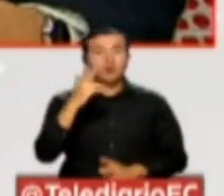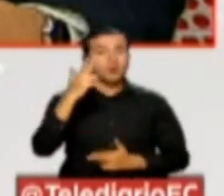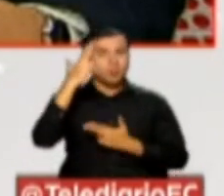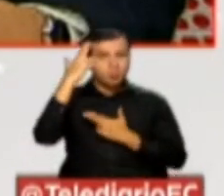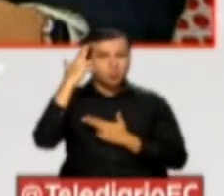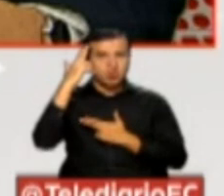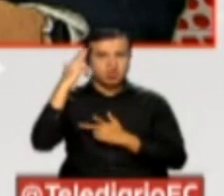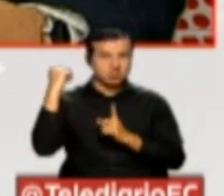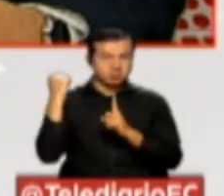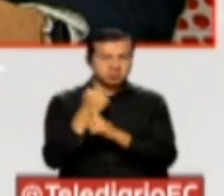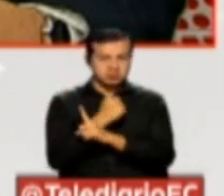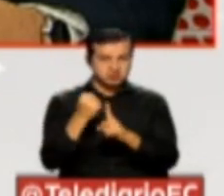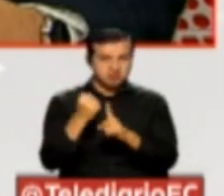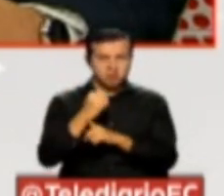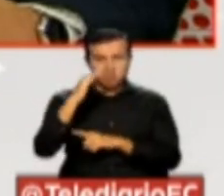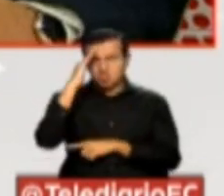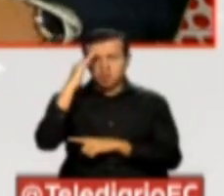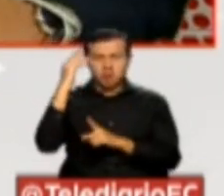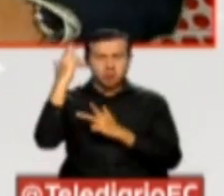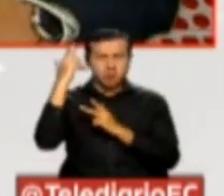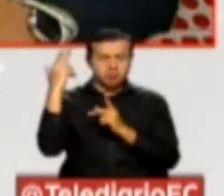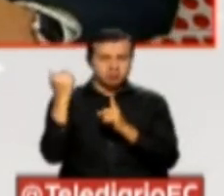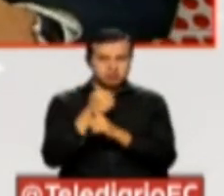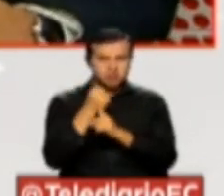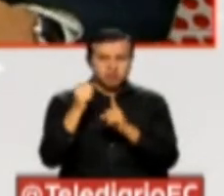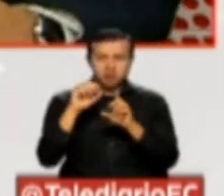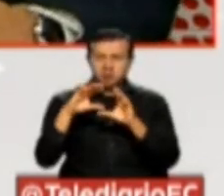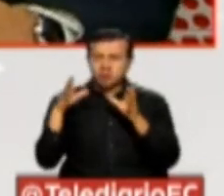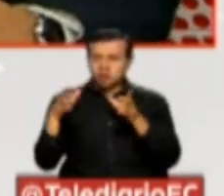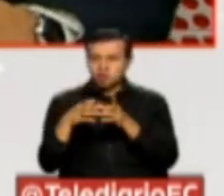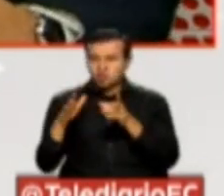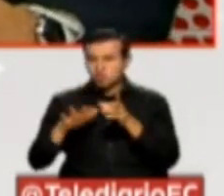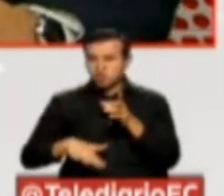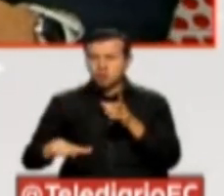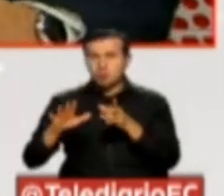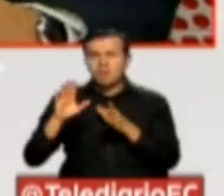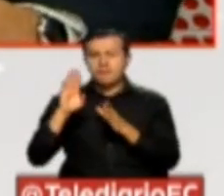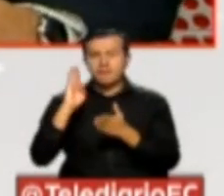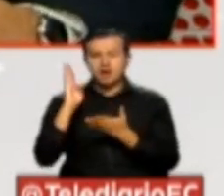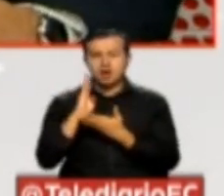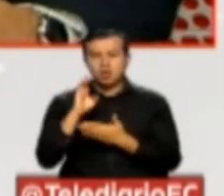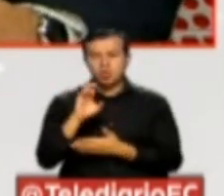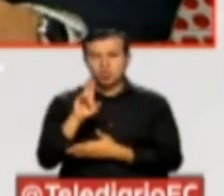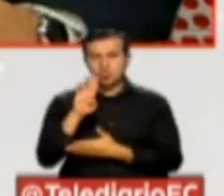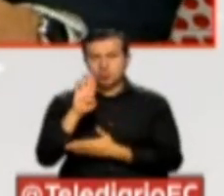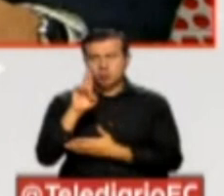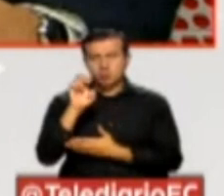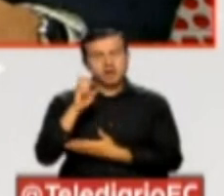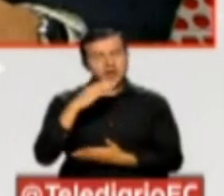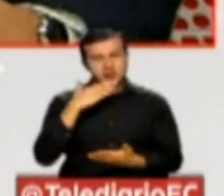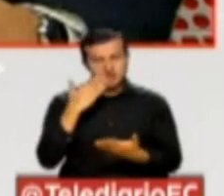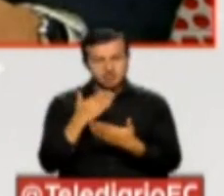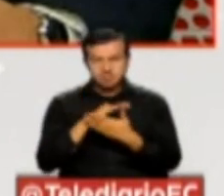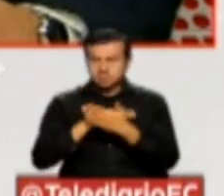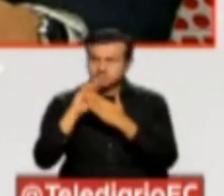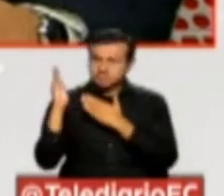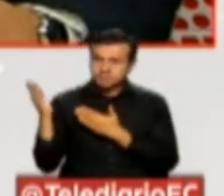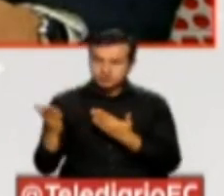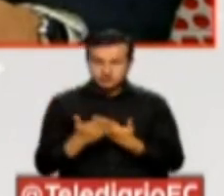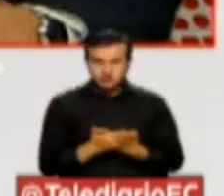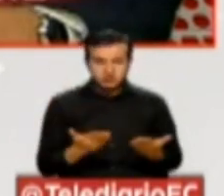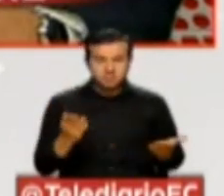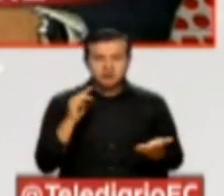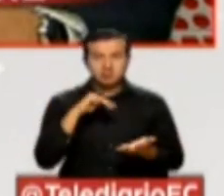guardias agredidos en la urbanización Las Cumbres de la ciudad de Guayaquil. Buenos días, gracias por aceptar esta invitación.